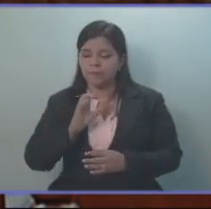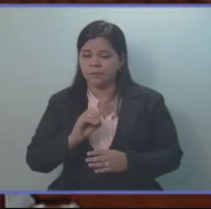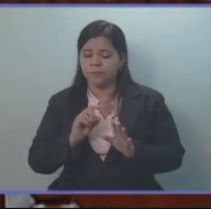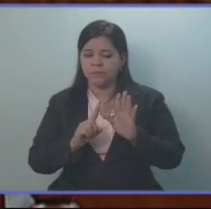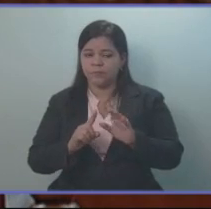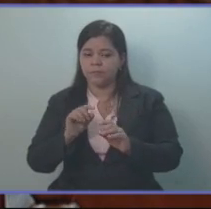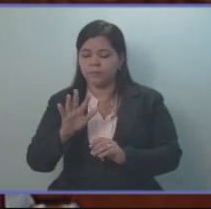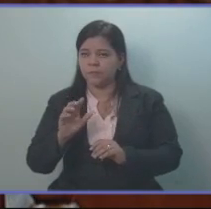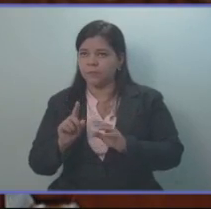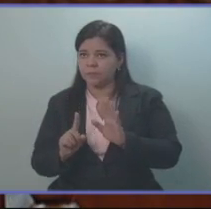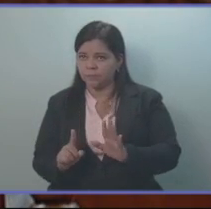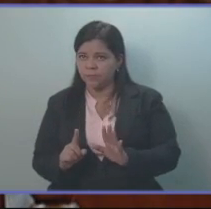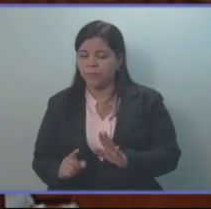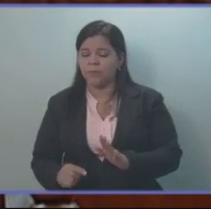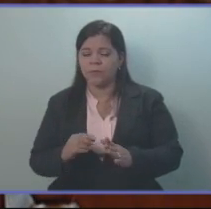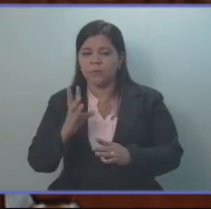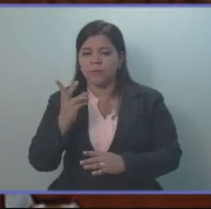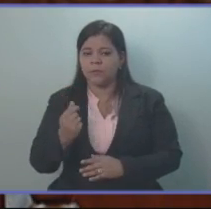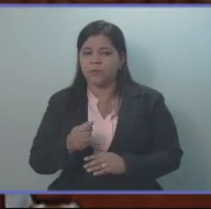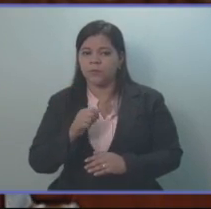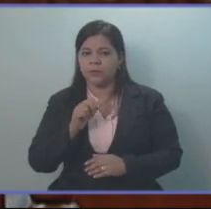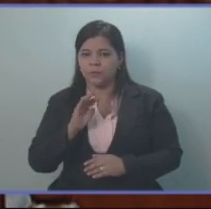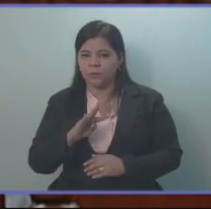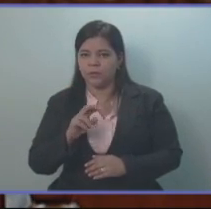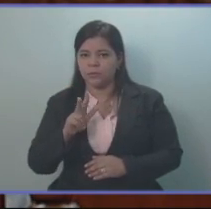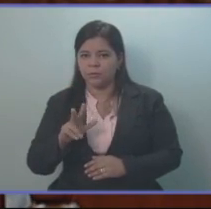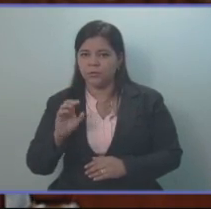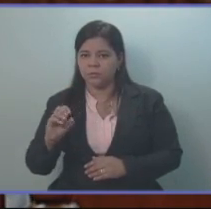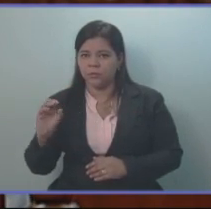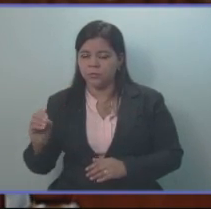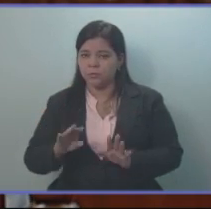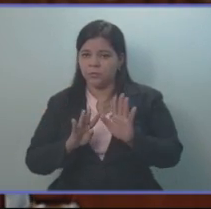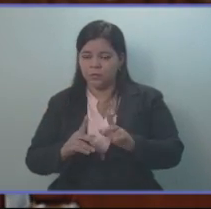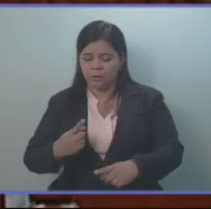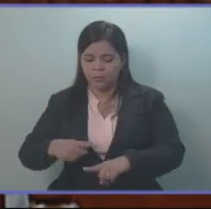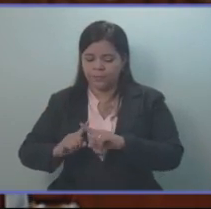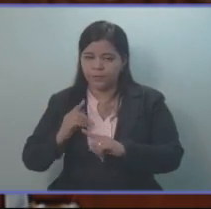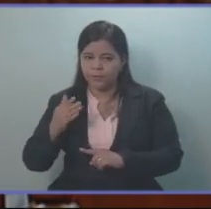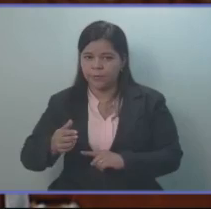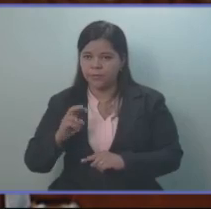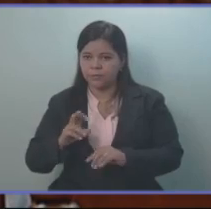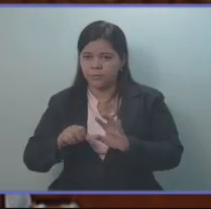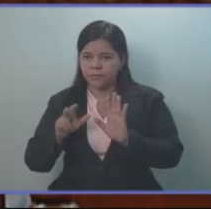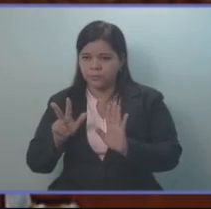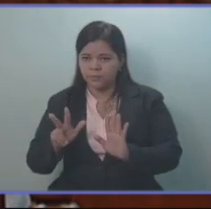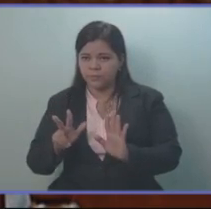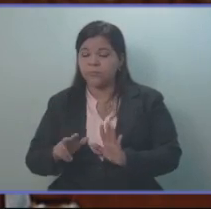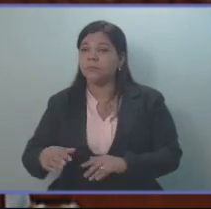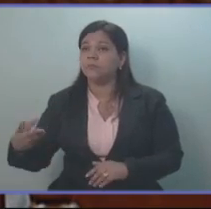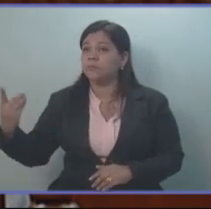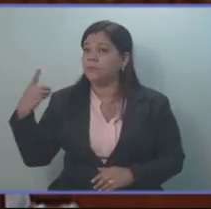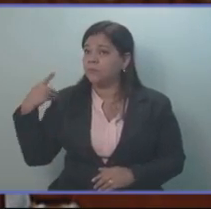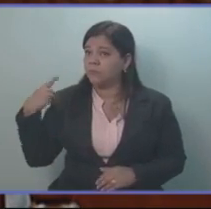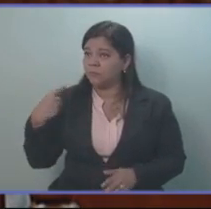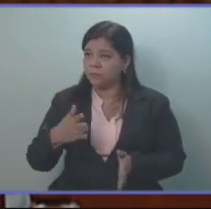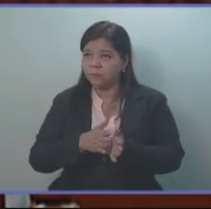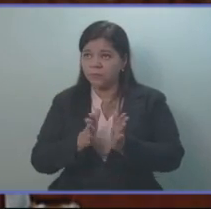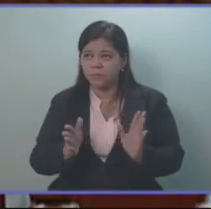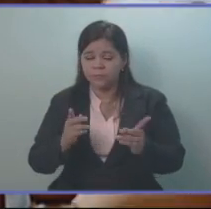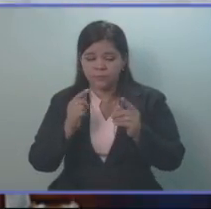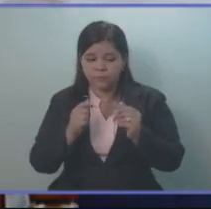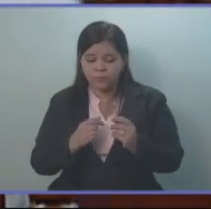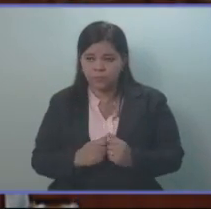0656 con referencia 4300 de fecha 9 de abril de 2018, la Dirección General del Presupuesto